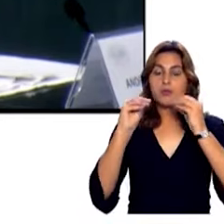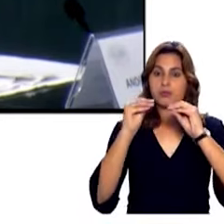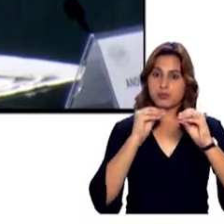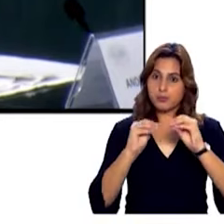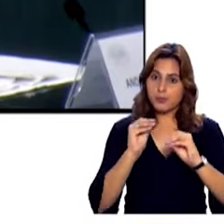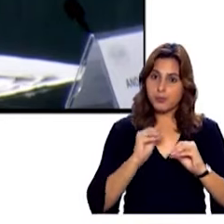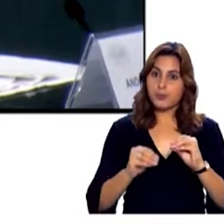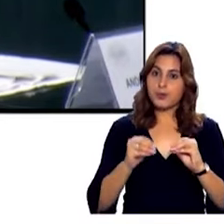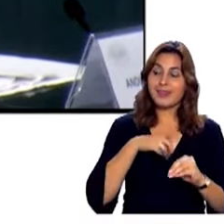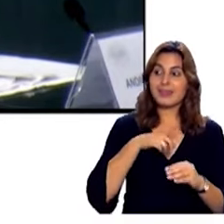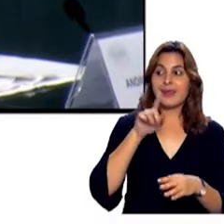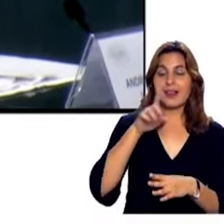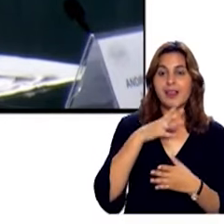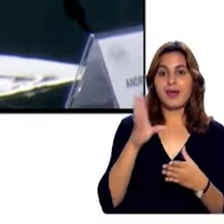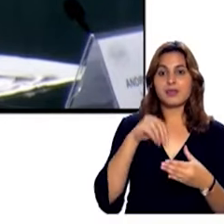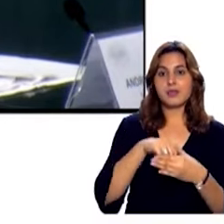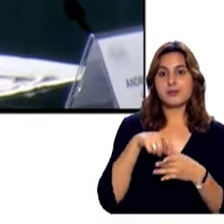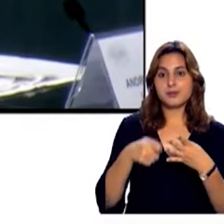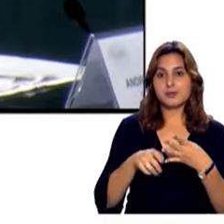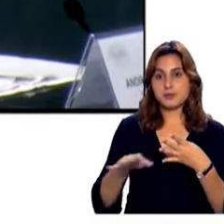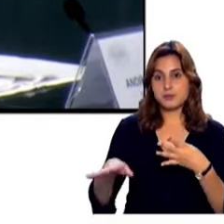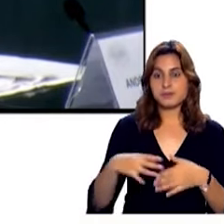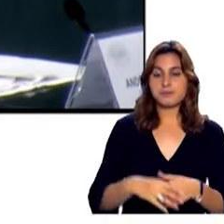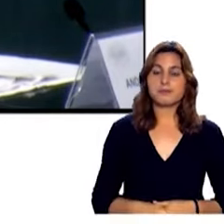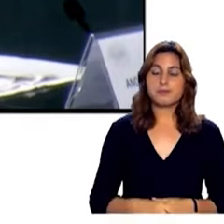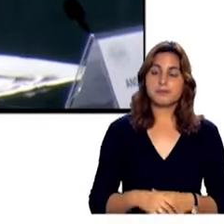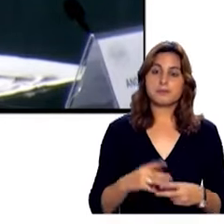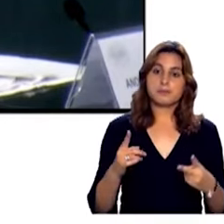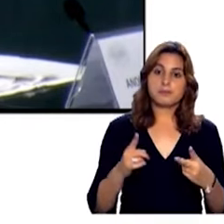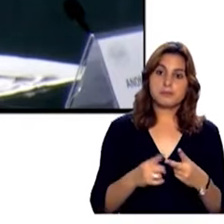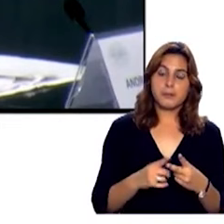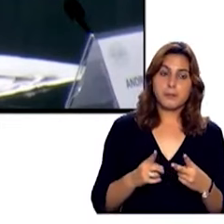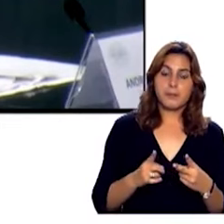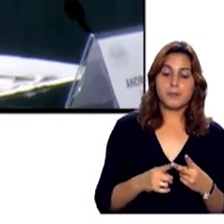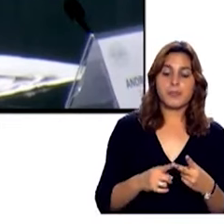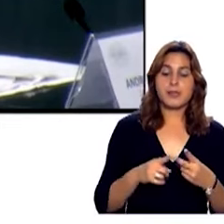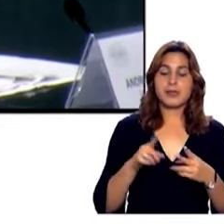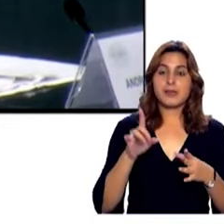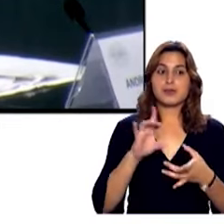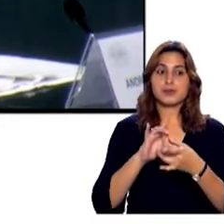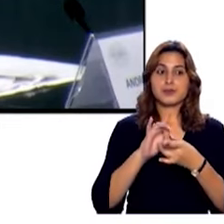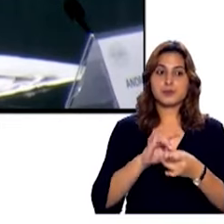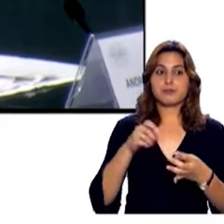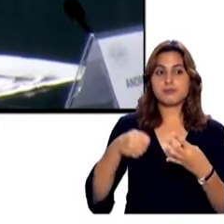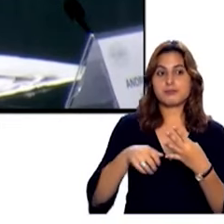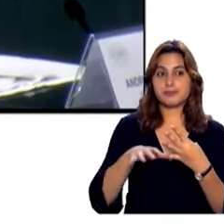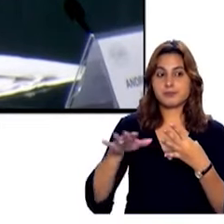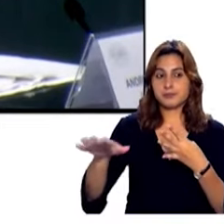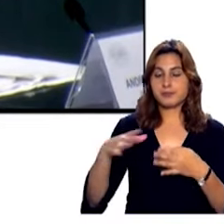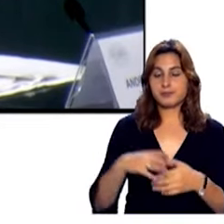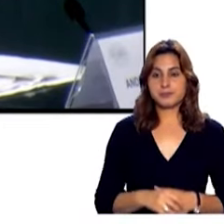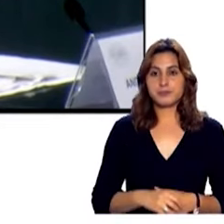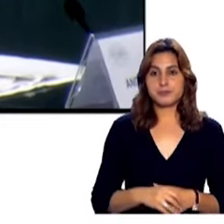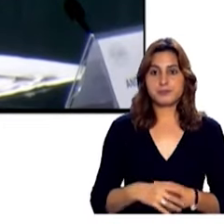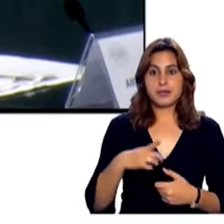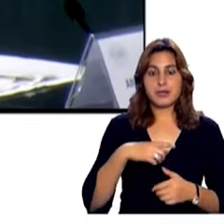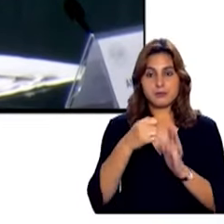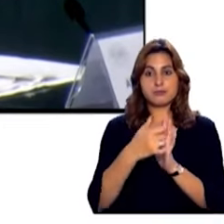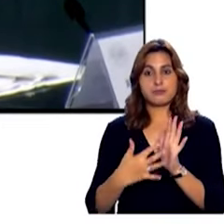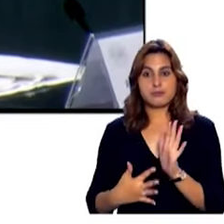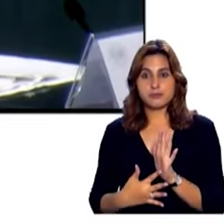sego lug prencia Cuando la cuestión ya ha sido reiteradamente resuelta por los órganos de la jurisdicción es